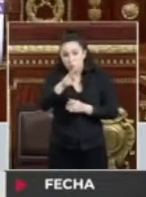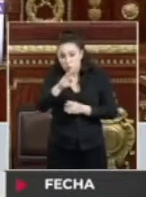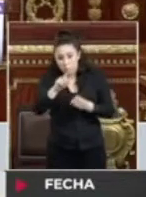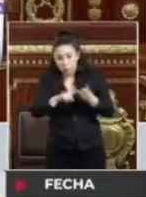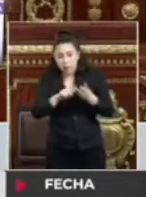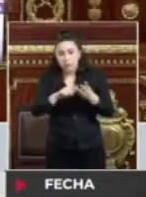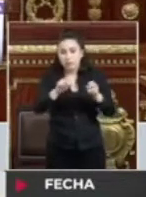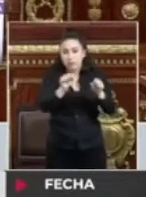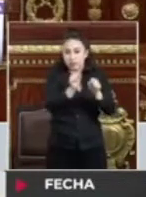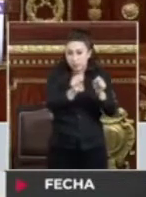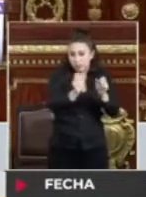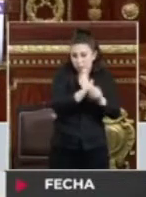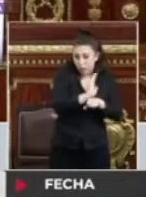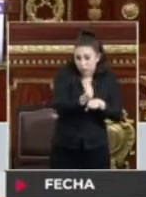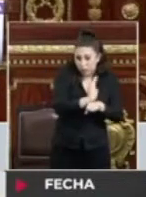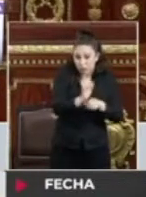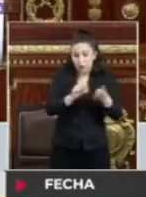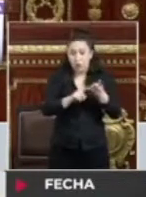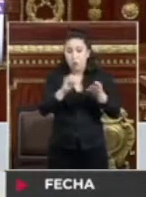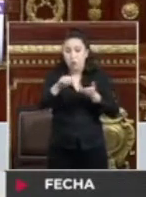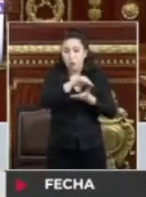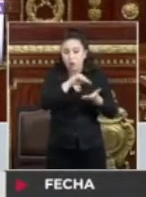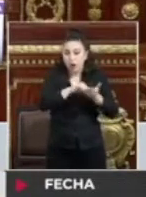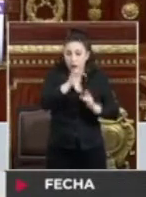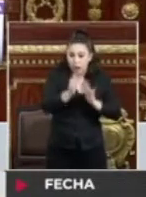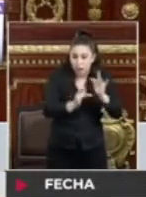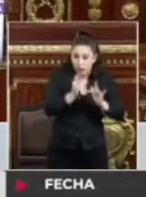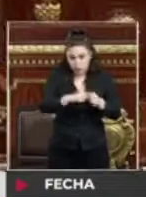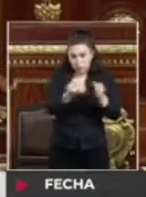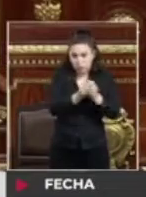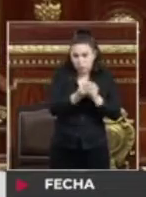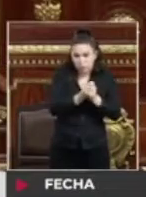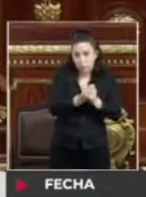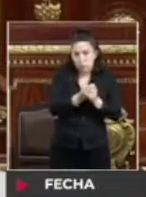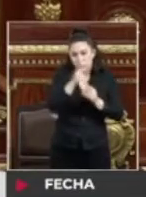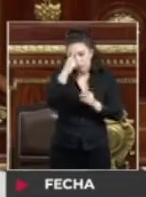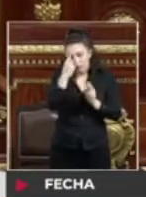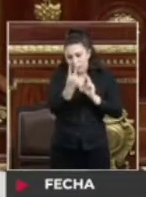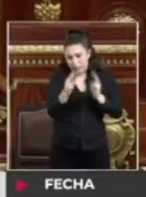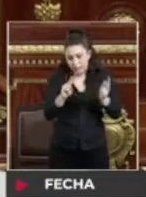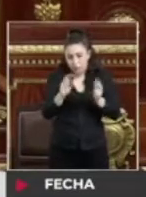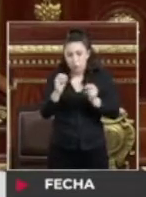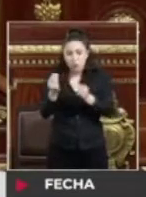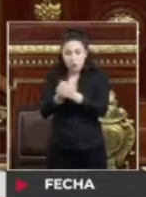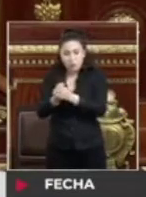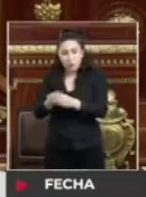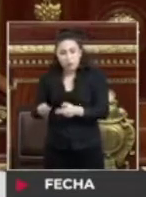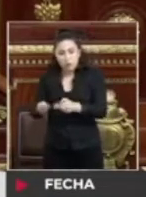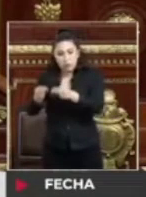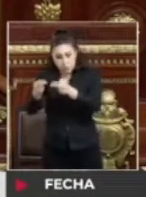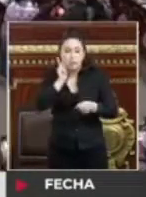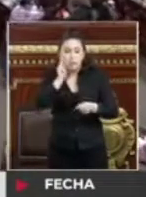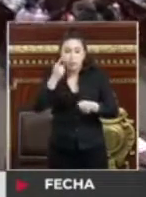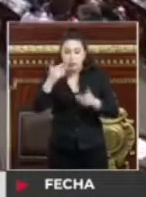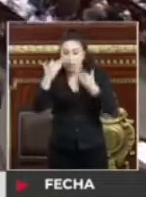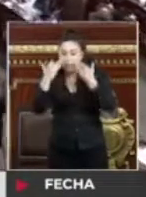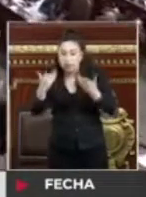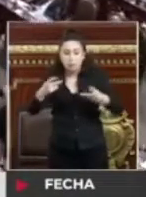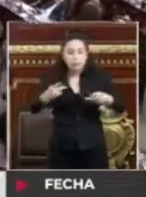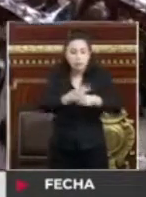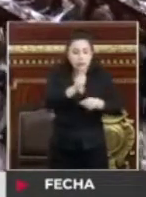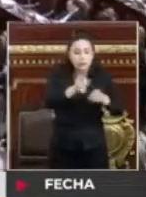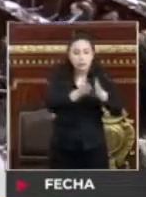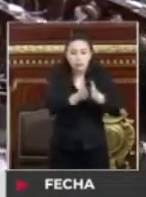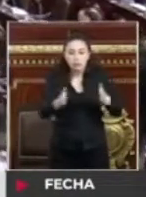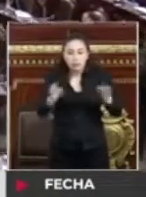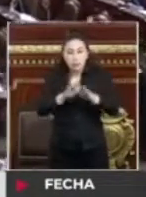vecinal son salones de fiestas, restaurantes, establecimientos de hospedaje, clubs privados, salas de cine, teatros y auditorios, mientras que los de